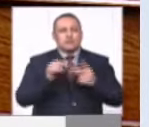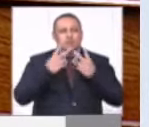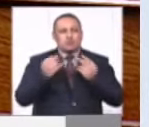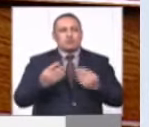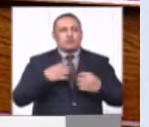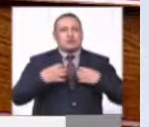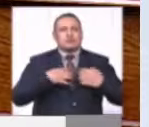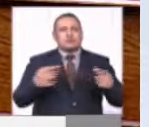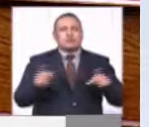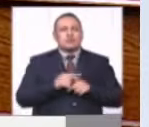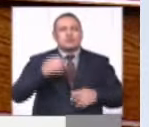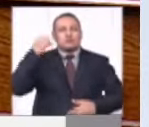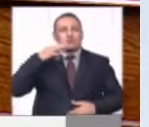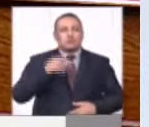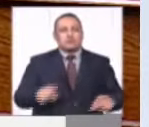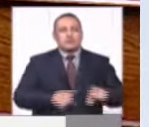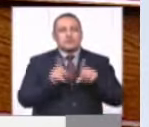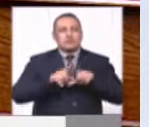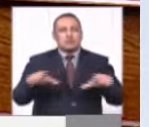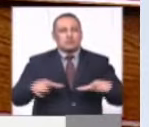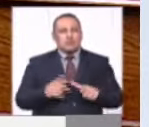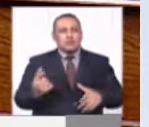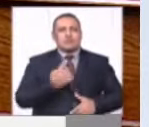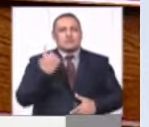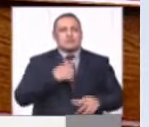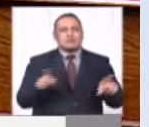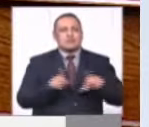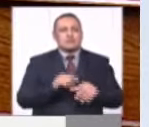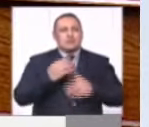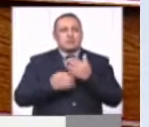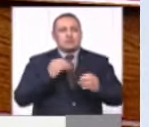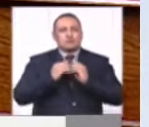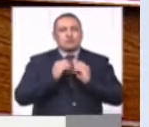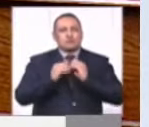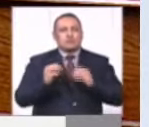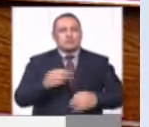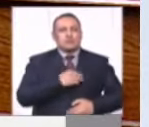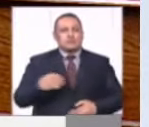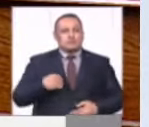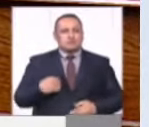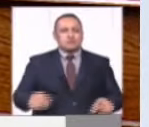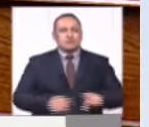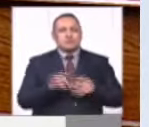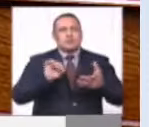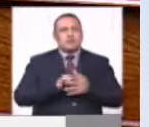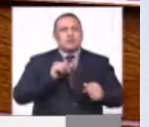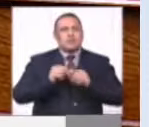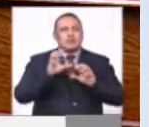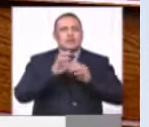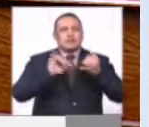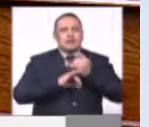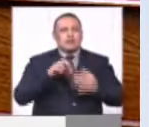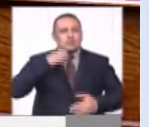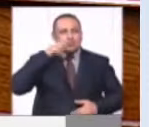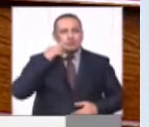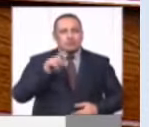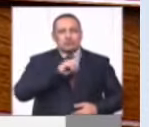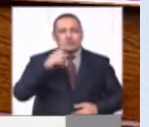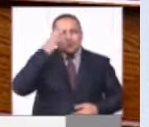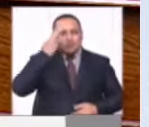La electrificación rural por los suelos, prácticamente hay que corregir eso, ministro. El gas para Puno, ya nadie les